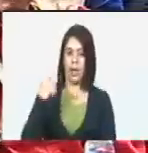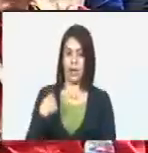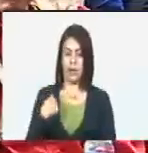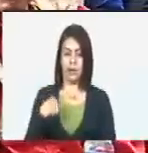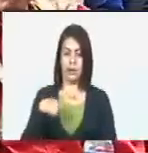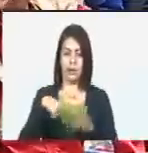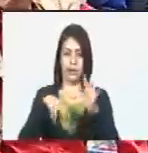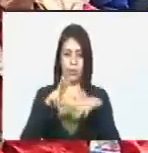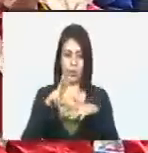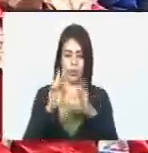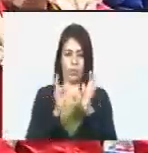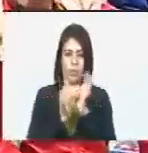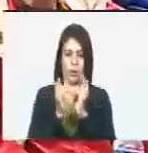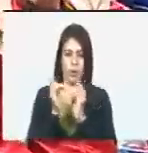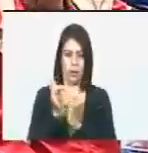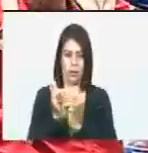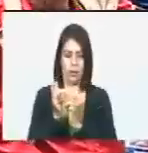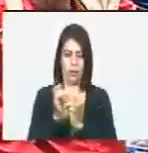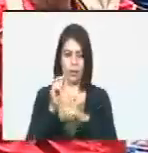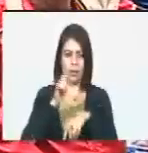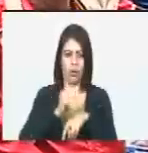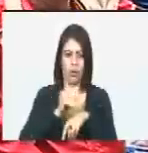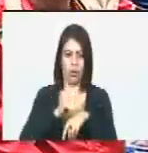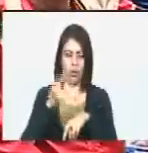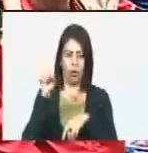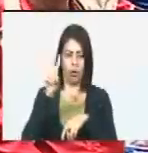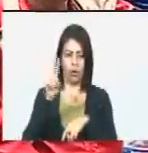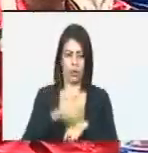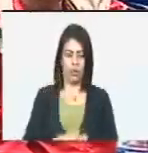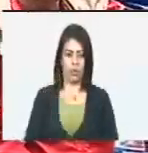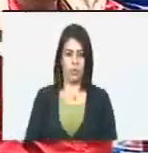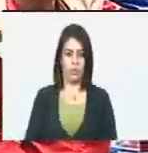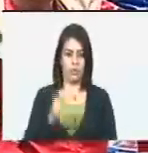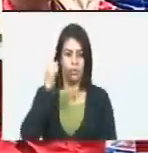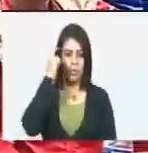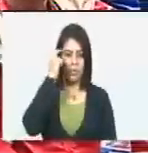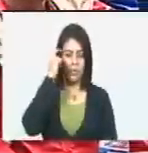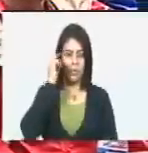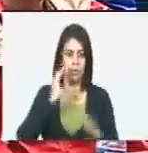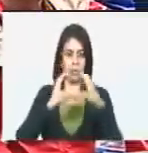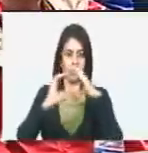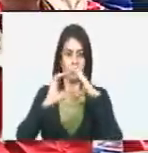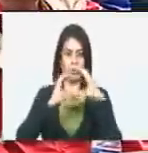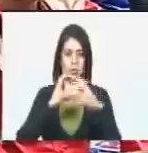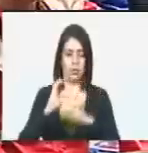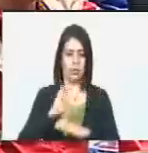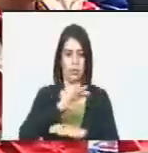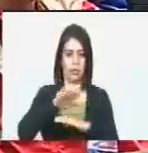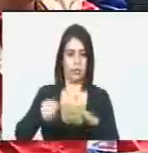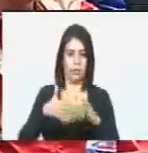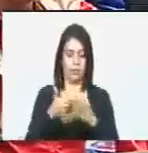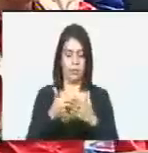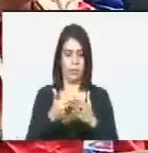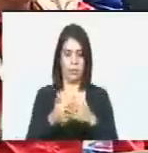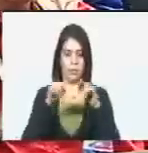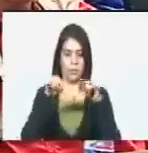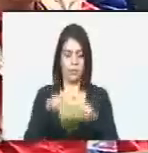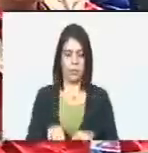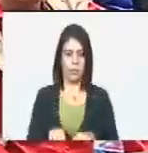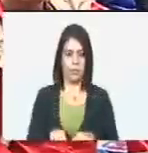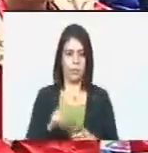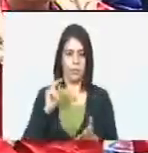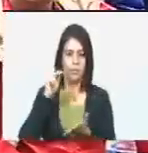abril, se conmemora en Venezuela el Día de la Comunicación Popular. Y es que desde la llegada de